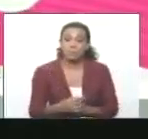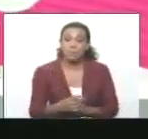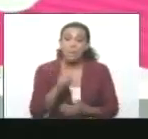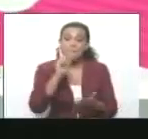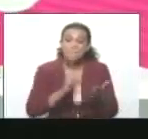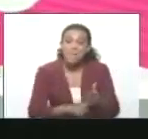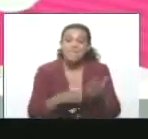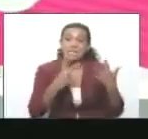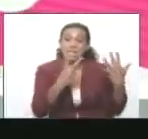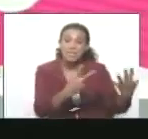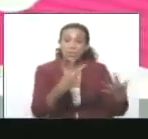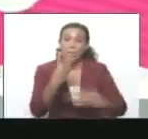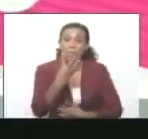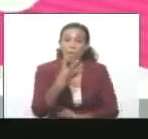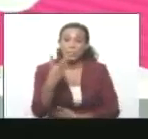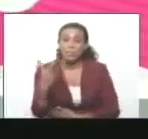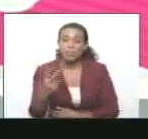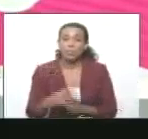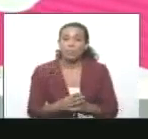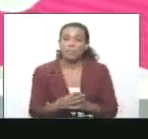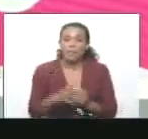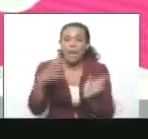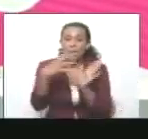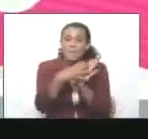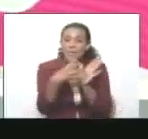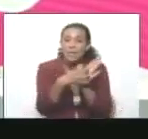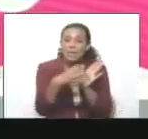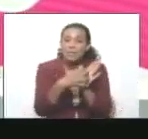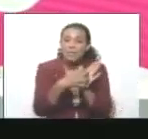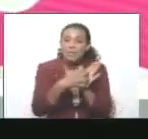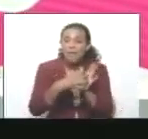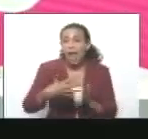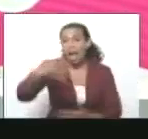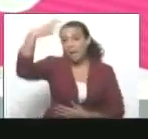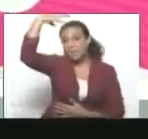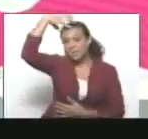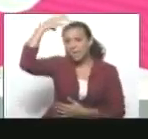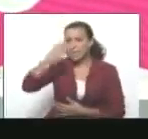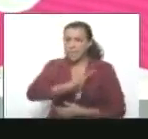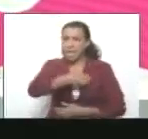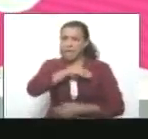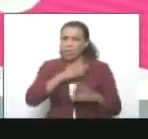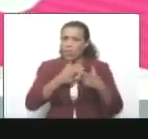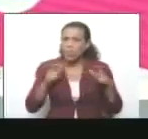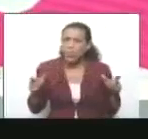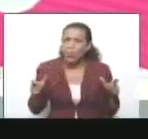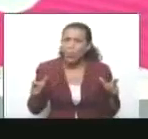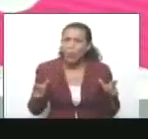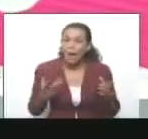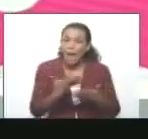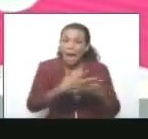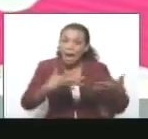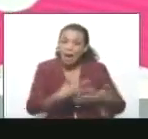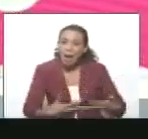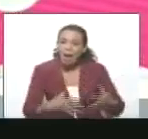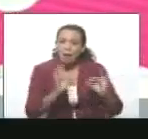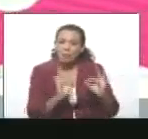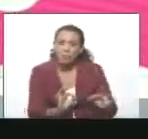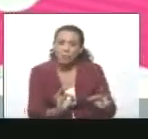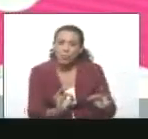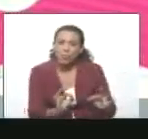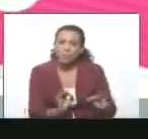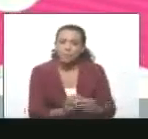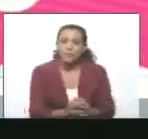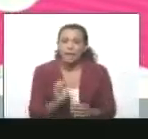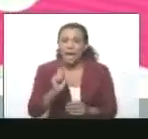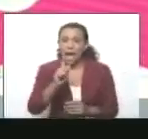del Virreinato de Santa Fe y la Capitanía General de Venezuela, que está en la carta 4 del